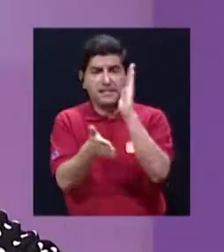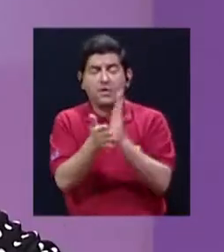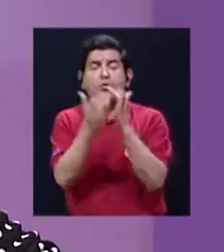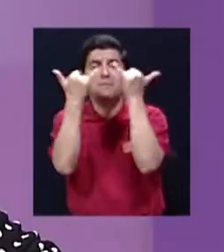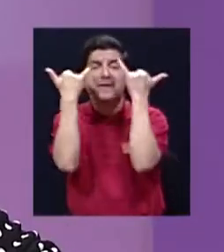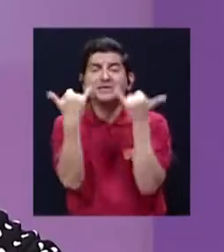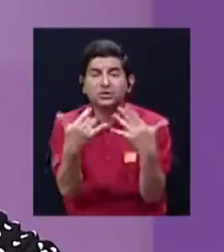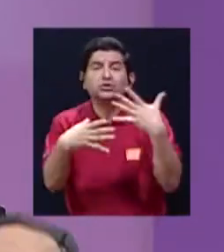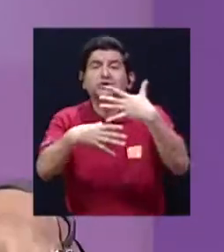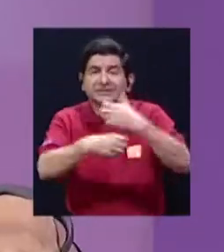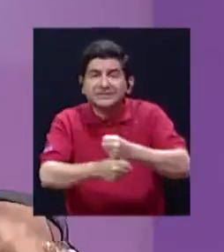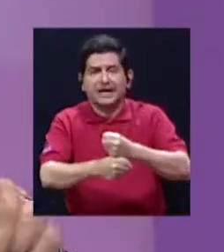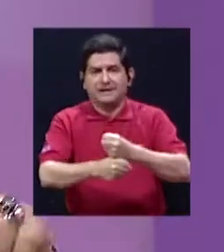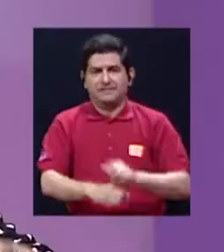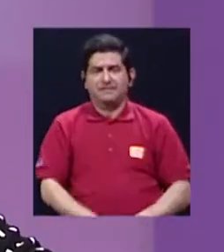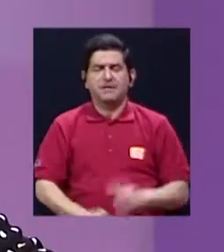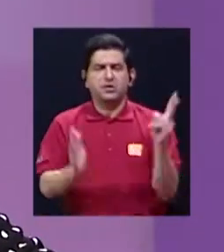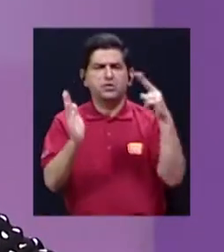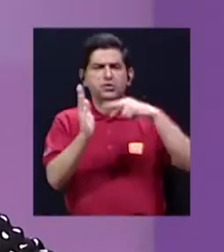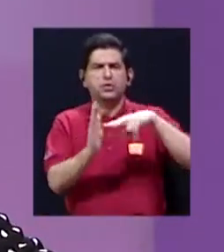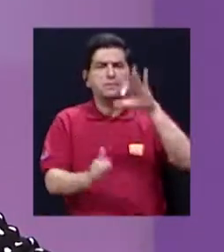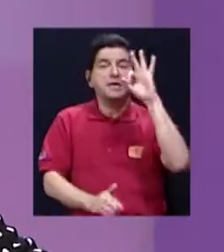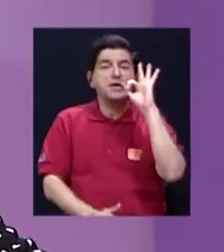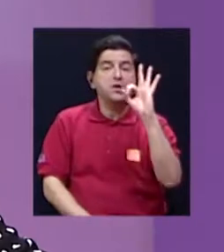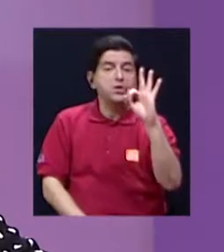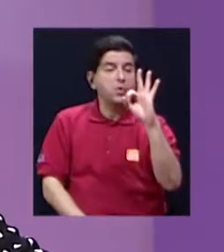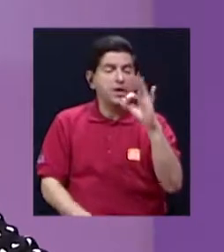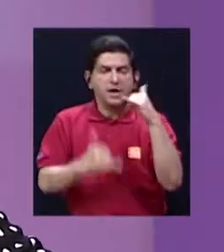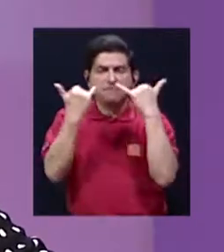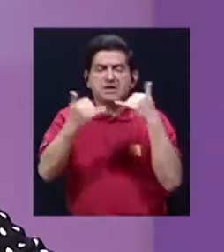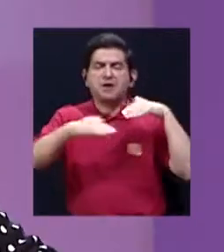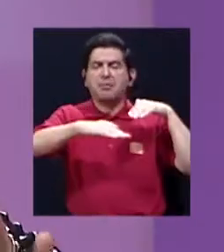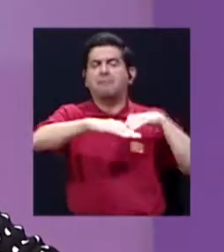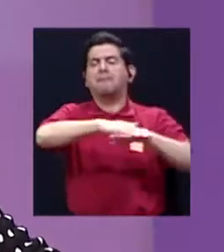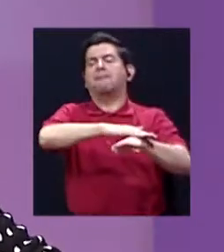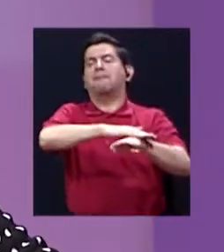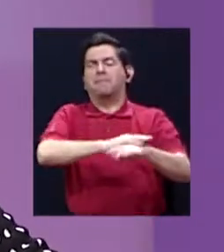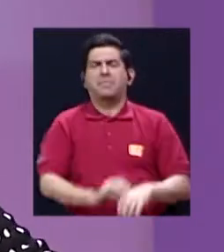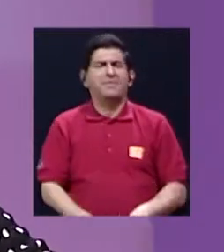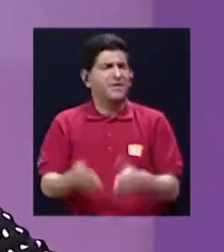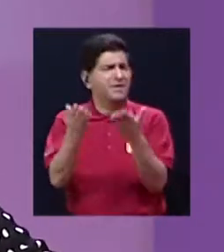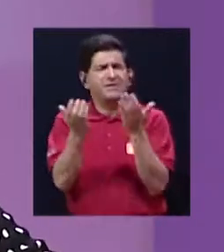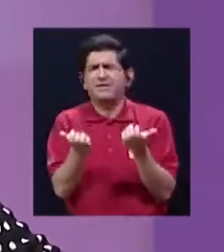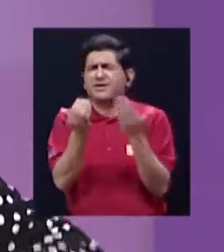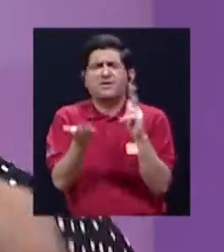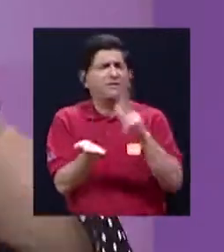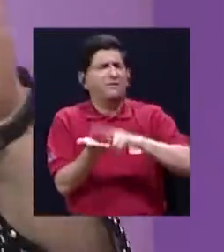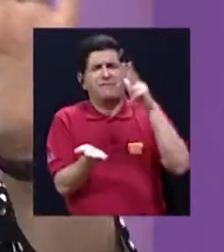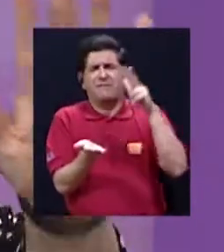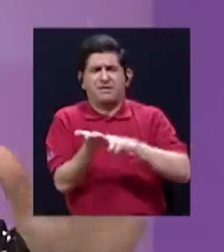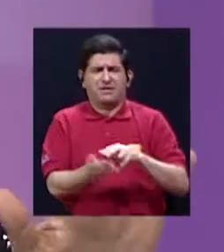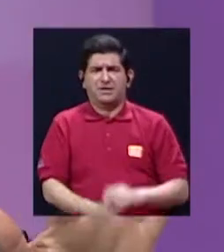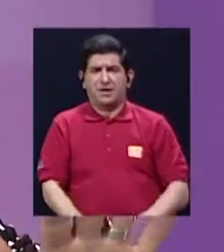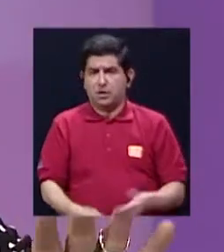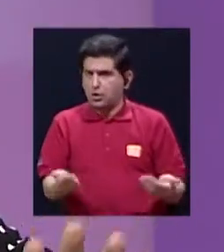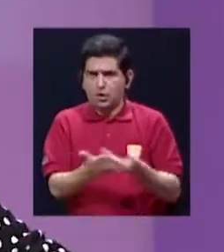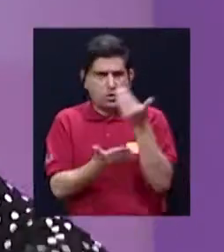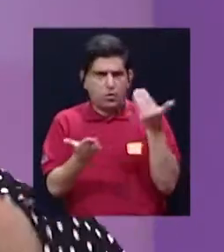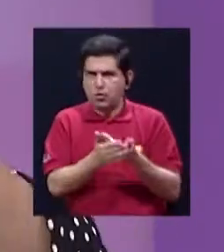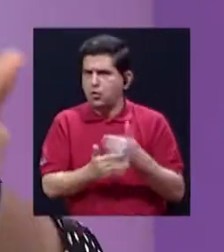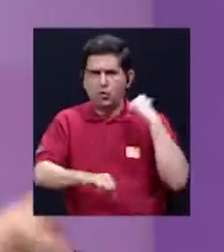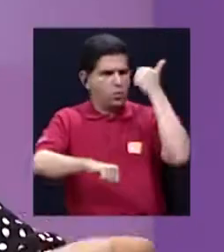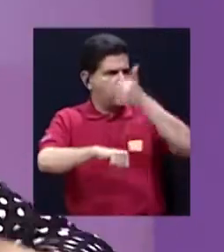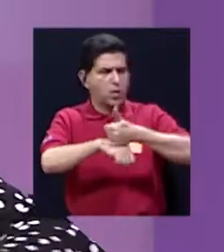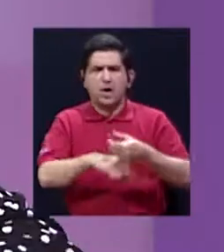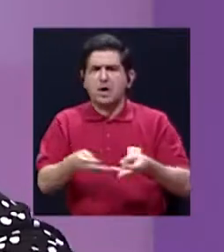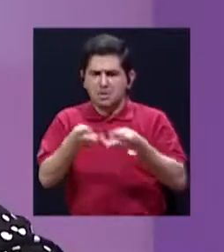que ya está elaborado, que desde el 2009 está engavetado y que no han querido aprobar, no es algo nuevo que tienen que crear,